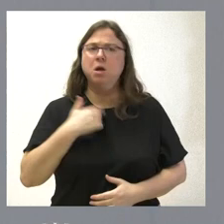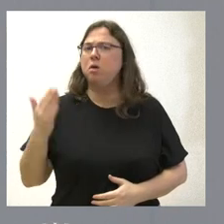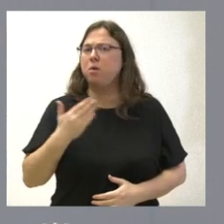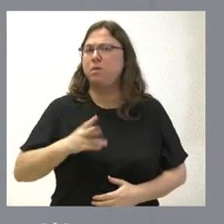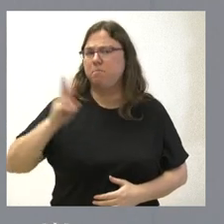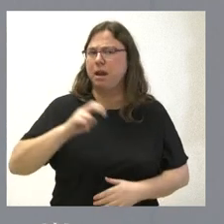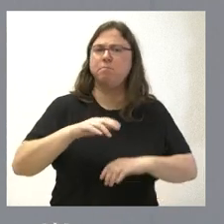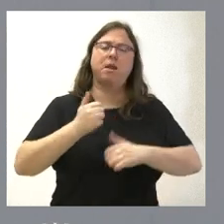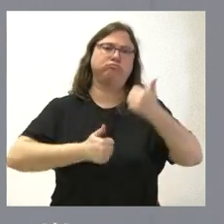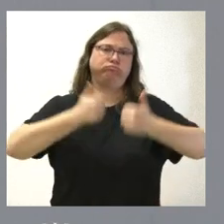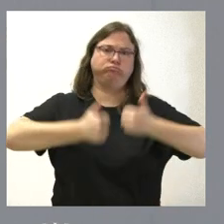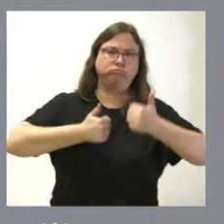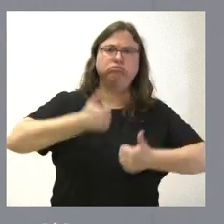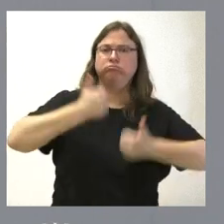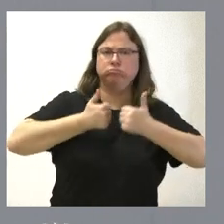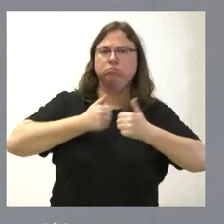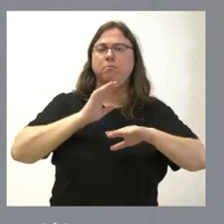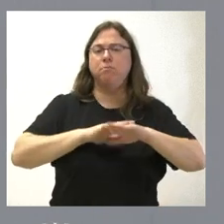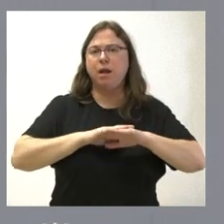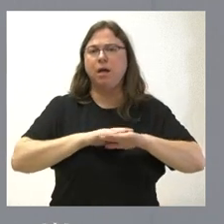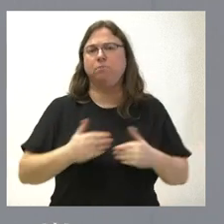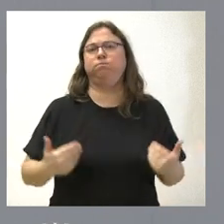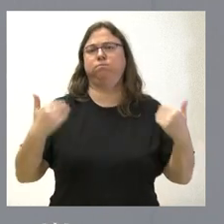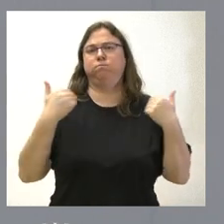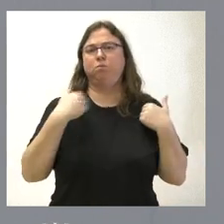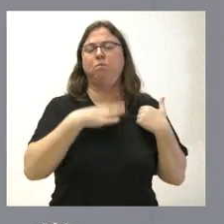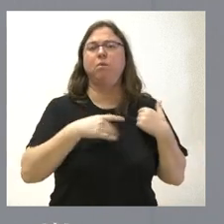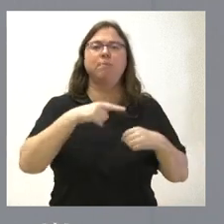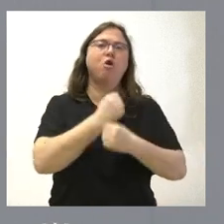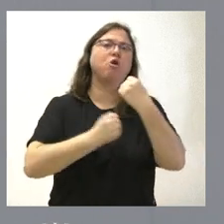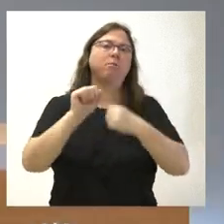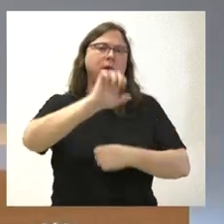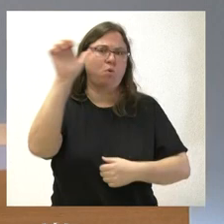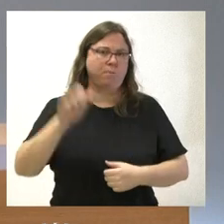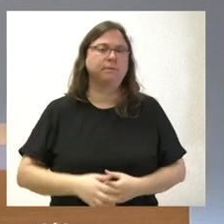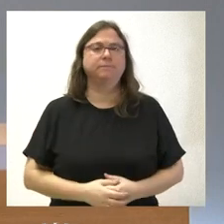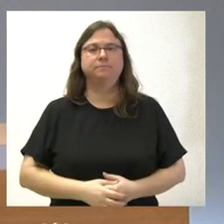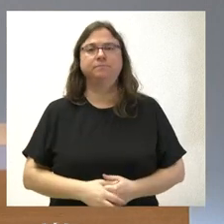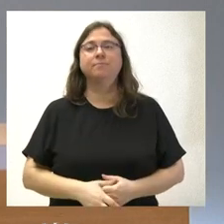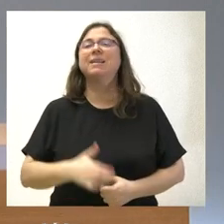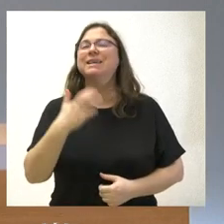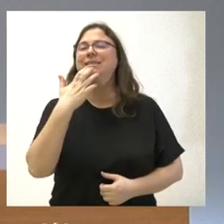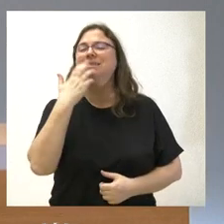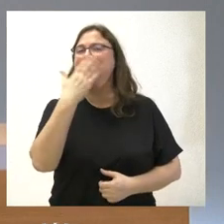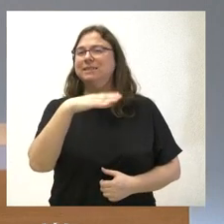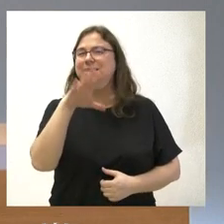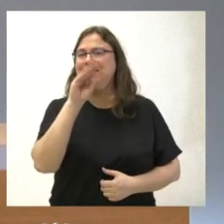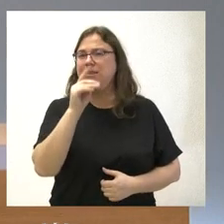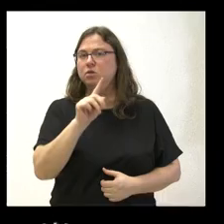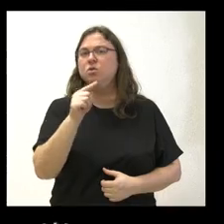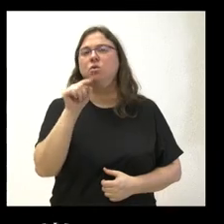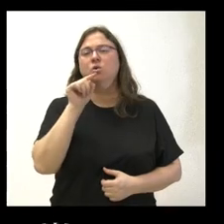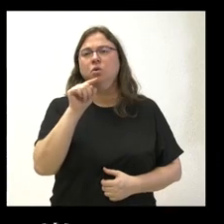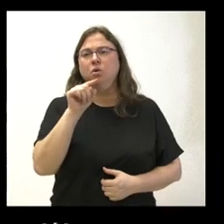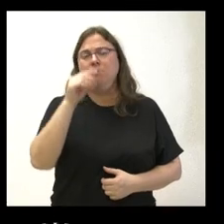competir y competir es base también para tener el peso que tenemos en el conjunto de la economía europea pero si no entiendo mals entonces se basaría en un